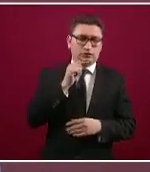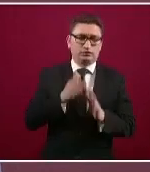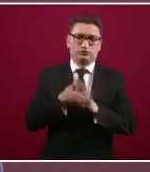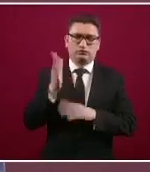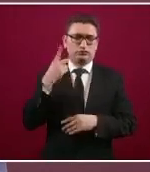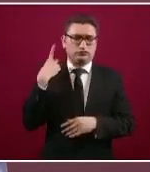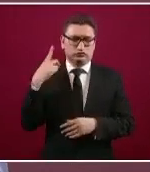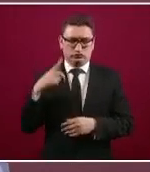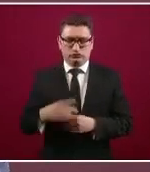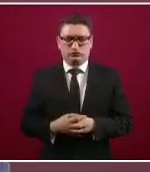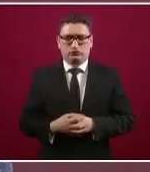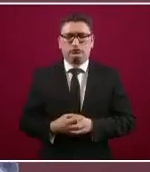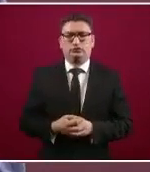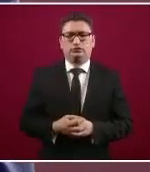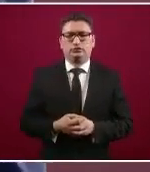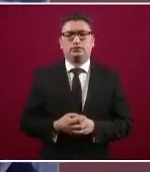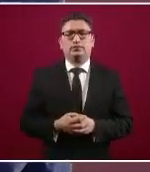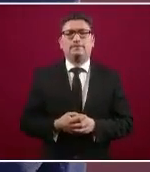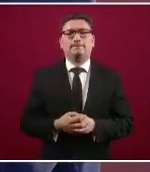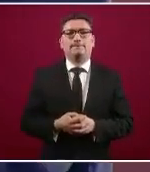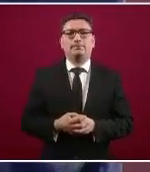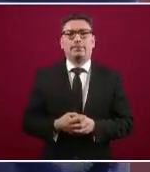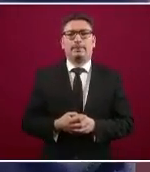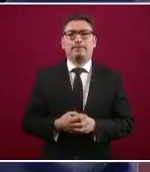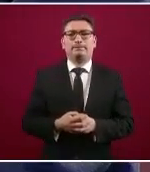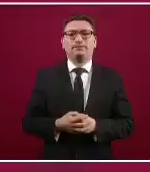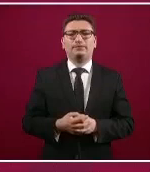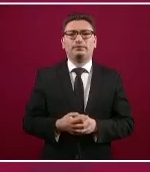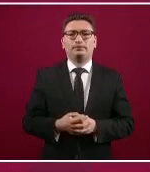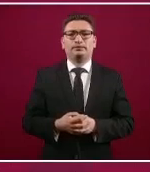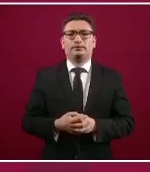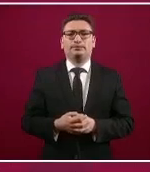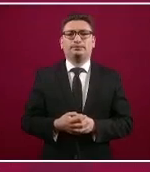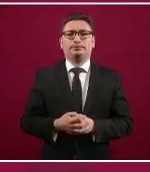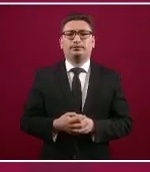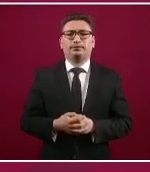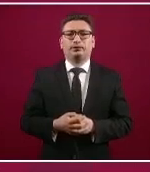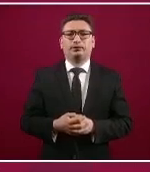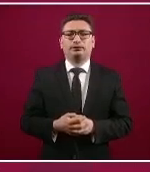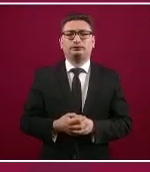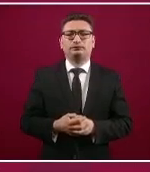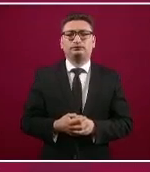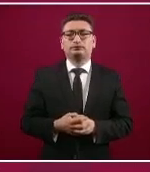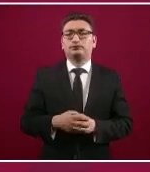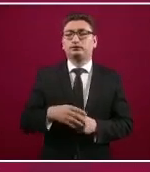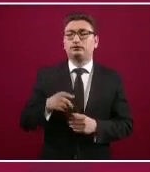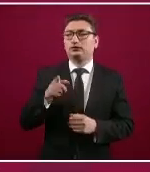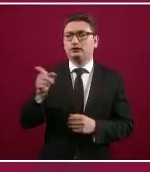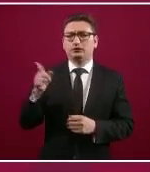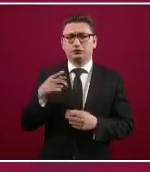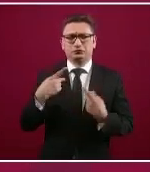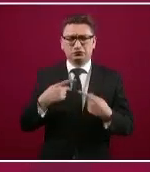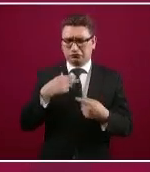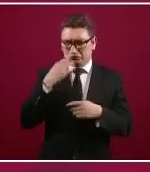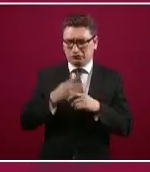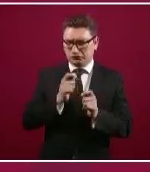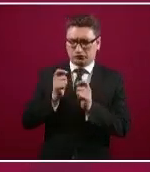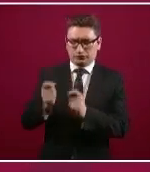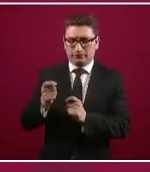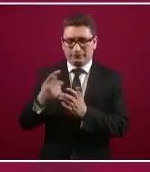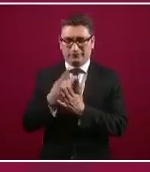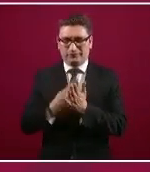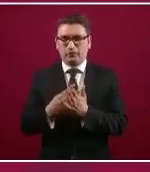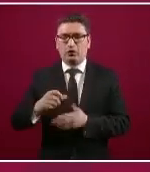ya los que están a cargo de este programa van a empezar hoy y